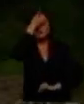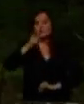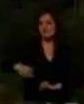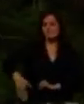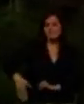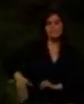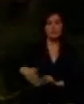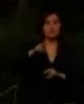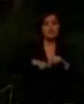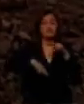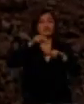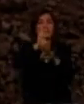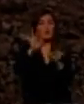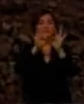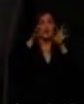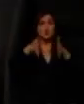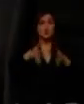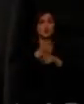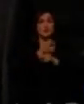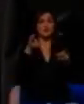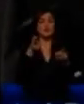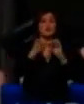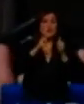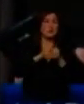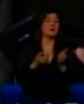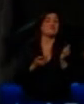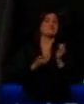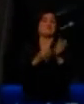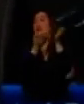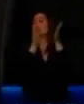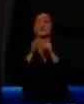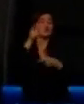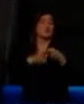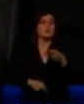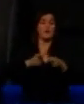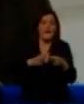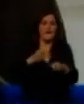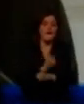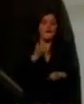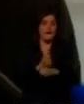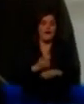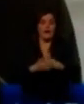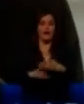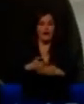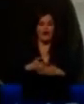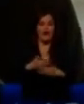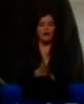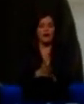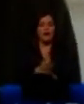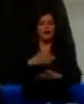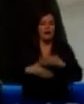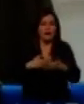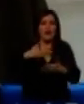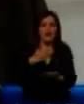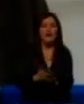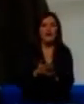en diferentes obras de las prefecturas. Hemos tenido inconvenientes, no hemos podido seguir el ritmo, digamos, con el cual veníamos trabajando. Lo que hemos hecho es aplazar obras, no